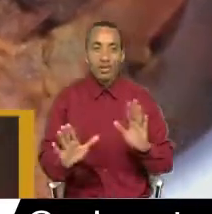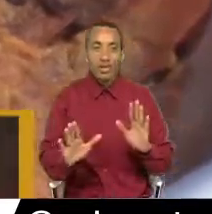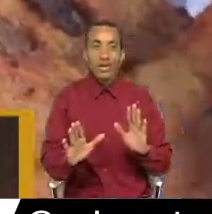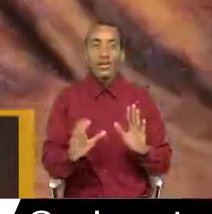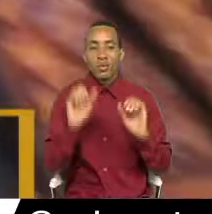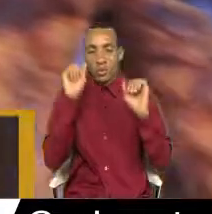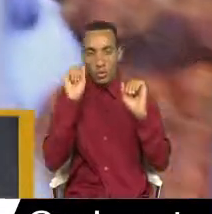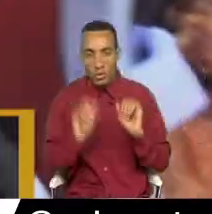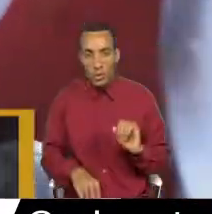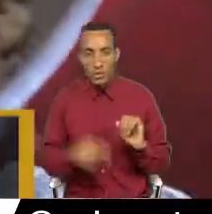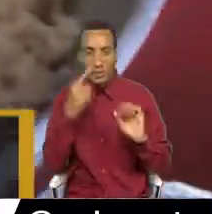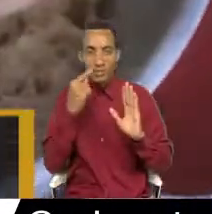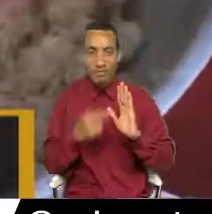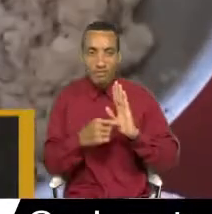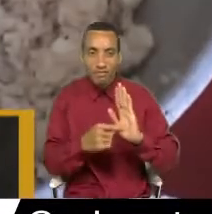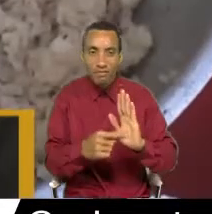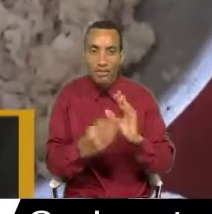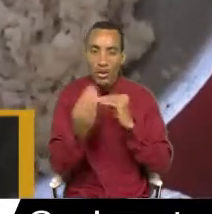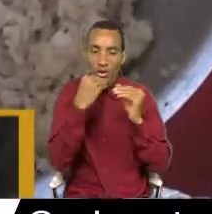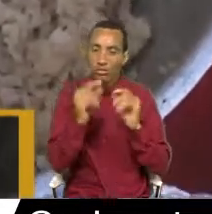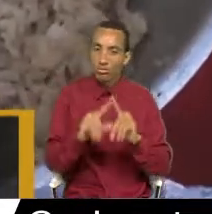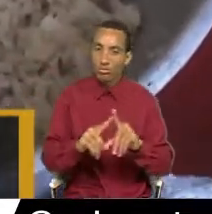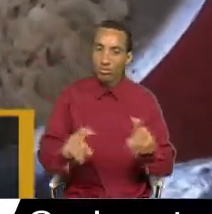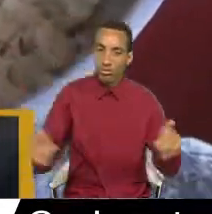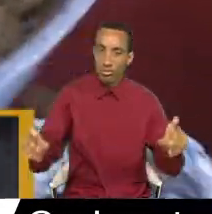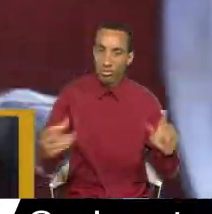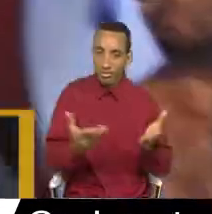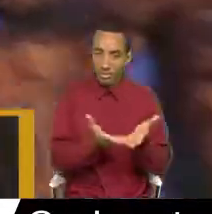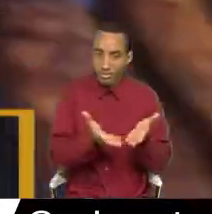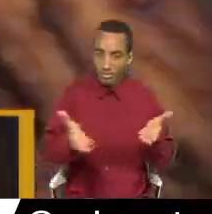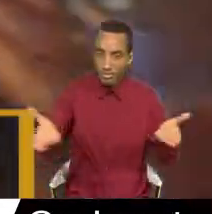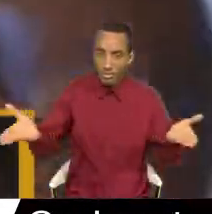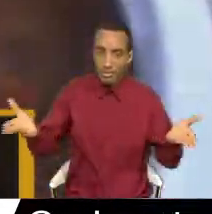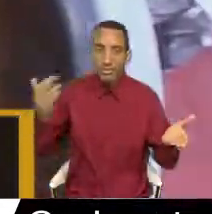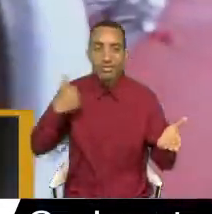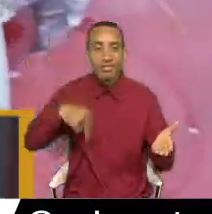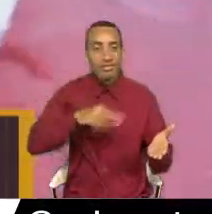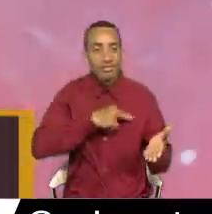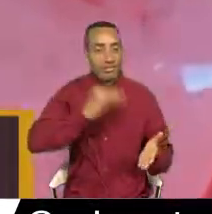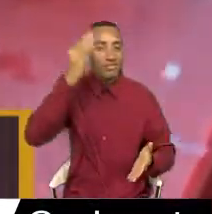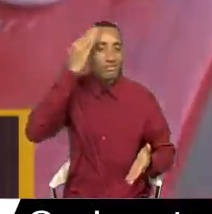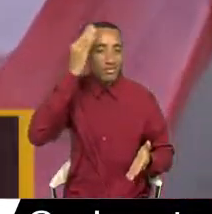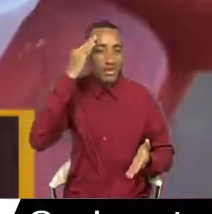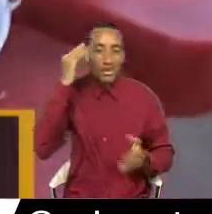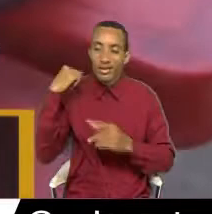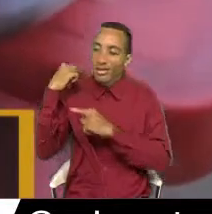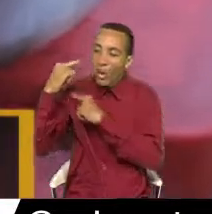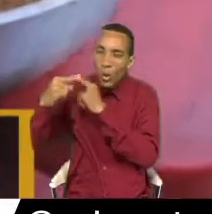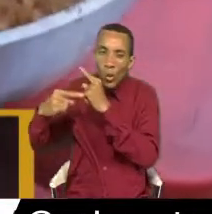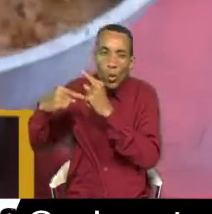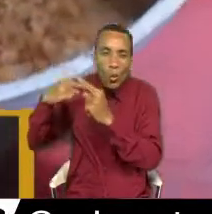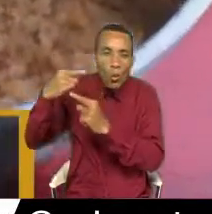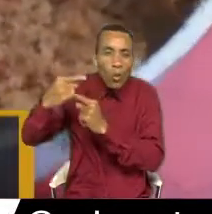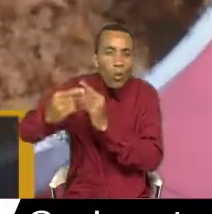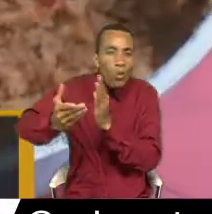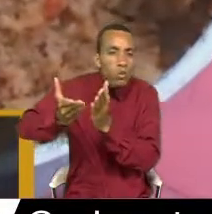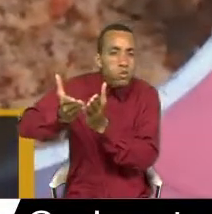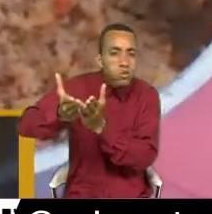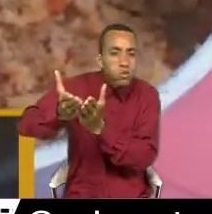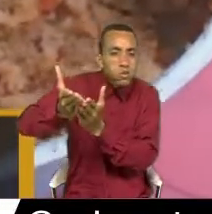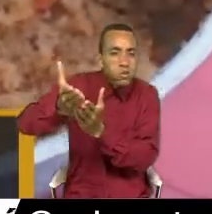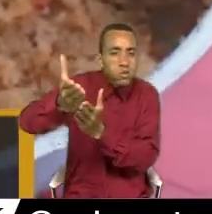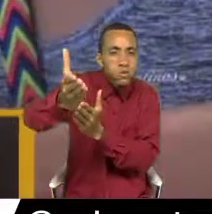de presentar esos diferentes platos, sabemos que nuestras raíces no se van a perder, sino que las llevamos más allá de lo que